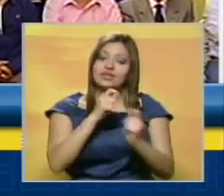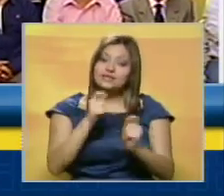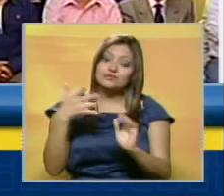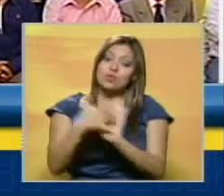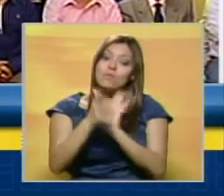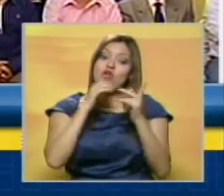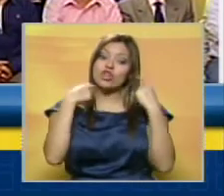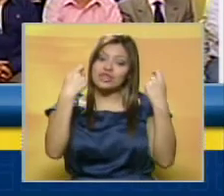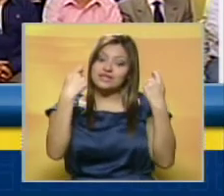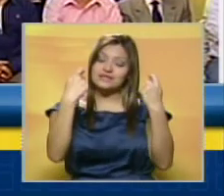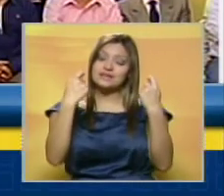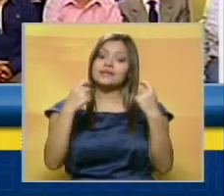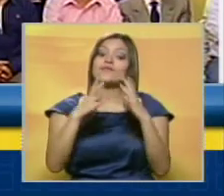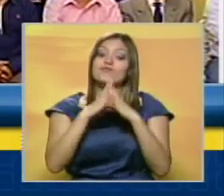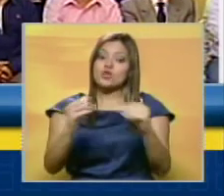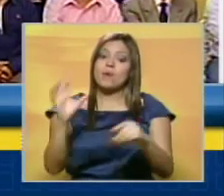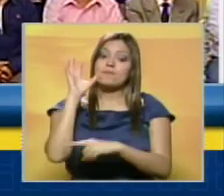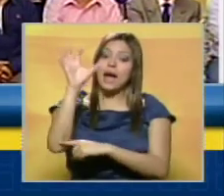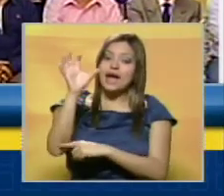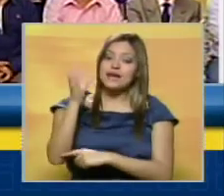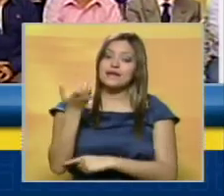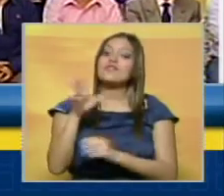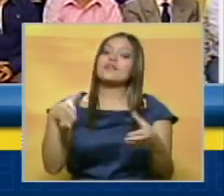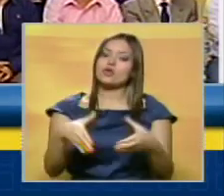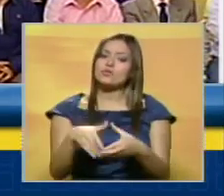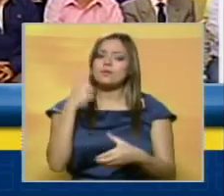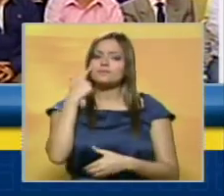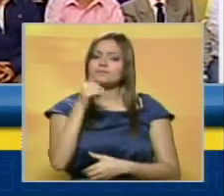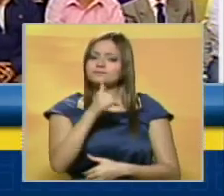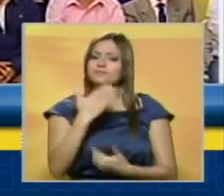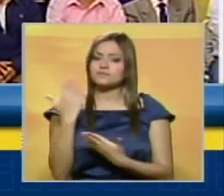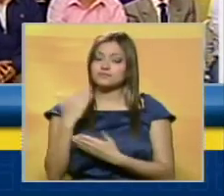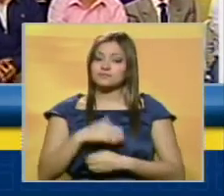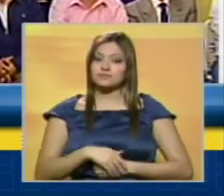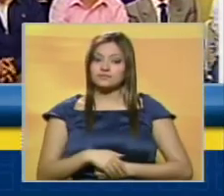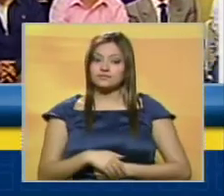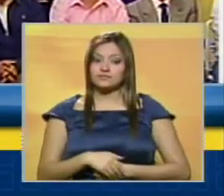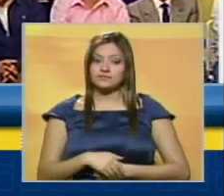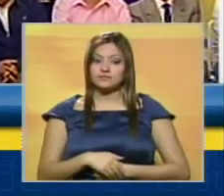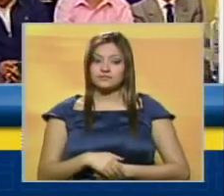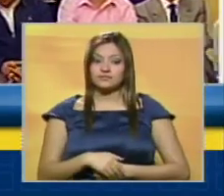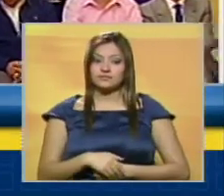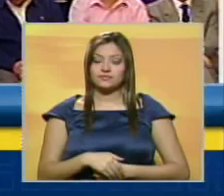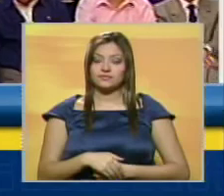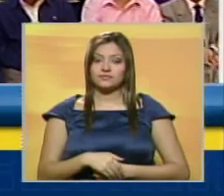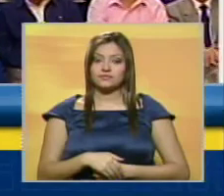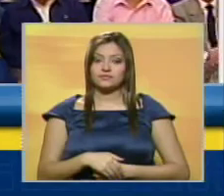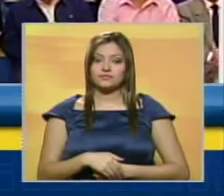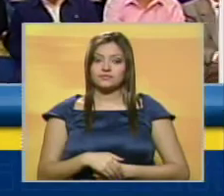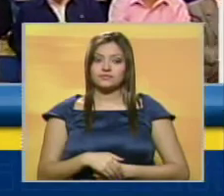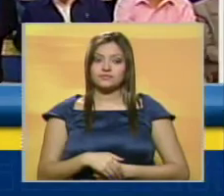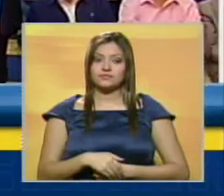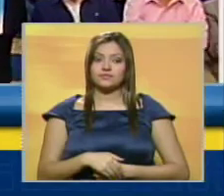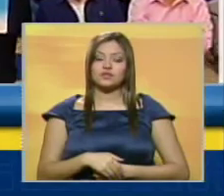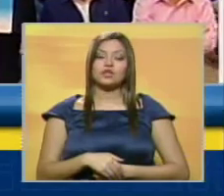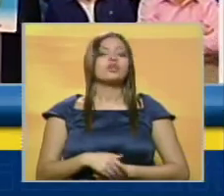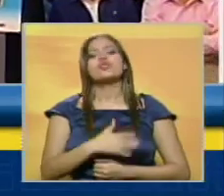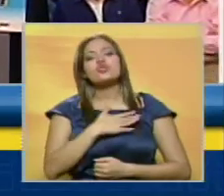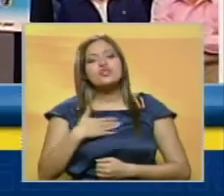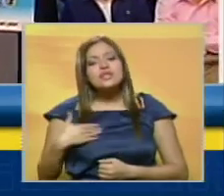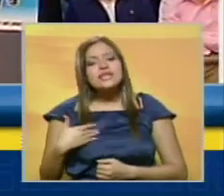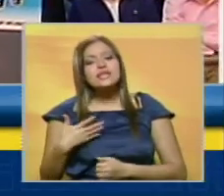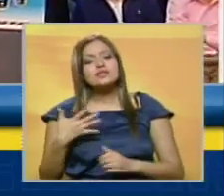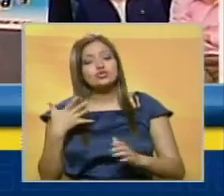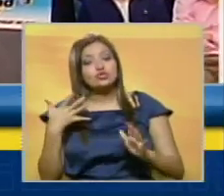las protestas que hay en todo el país de algunos sectores. Vamos a escuchar. Por el otro, queríamos preguntar cómo iba el